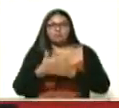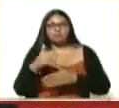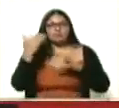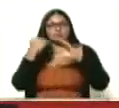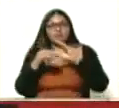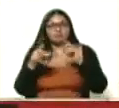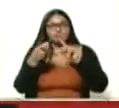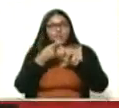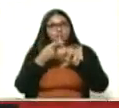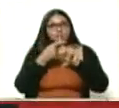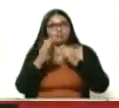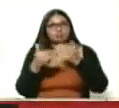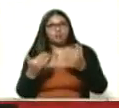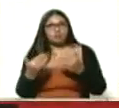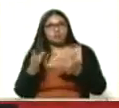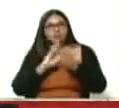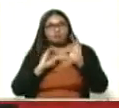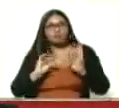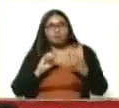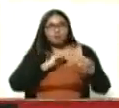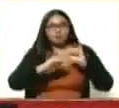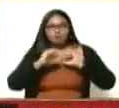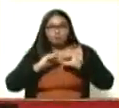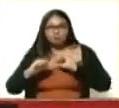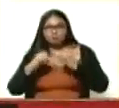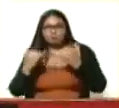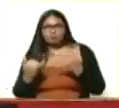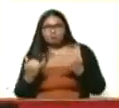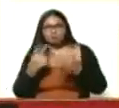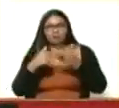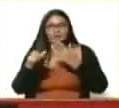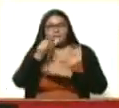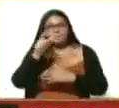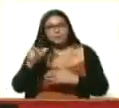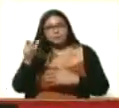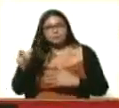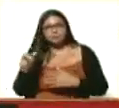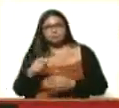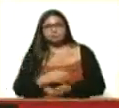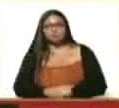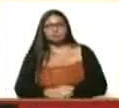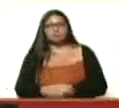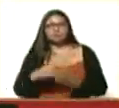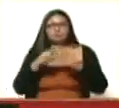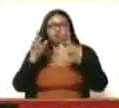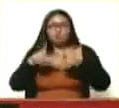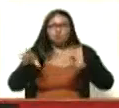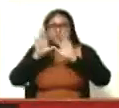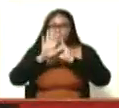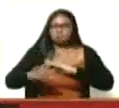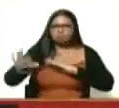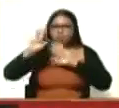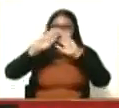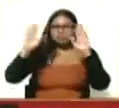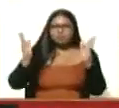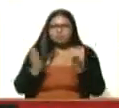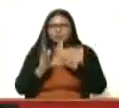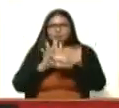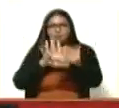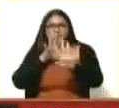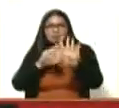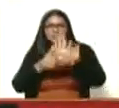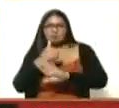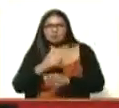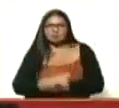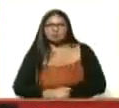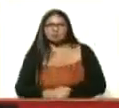del pueblo venezolano, pero de movimientos y de actores y de personas de todas partes del mundo. Son mayoría.